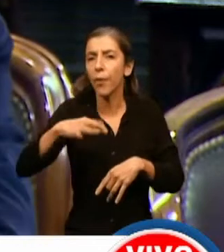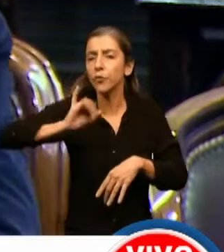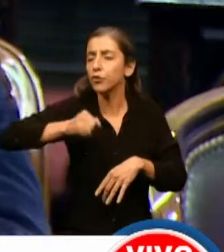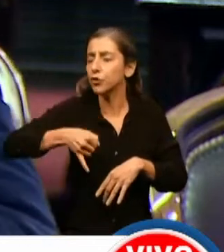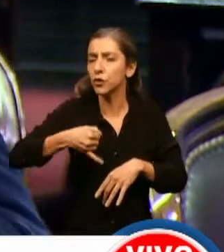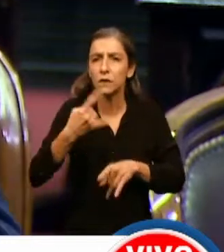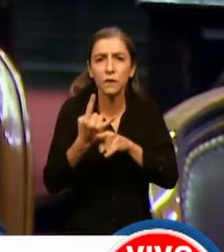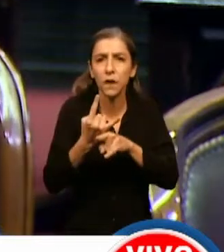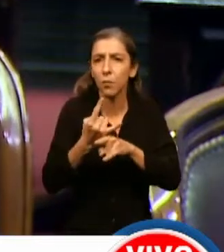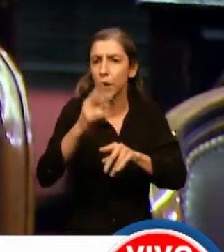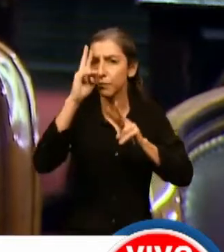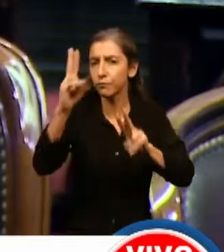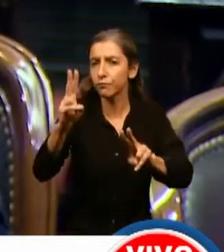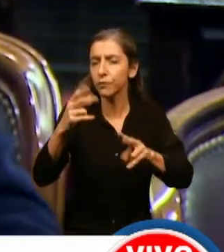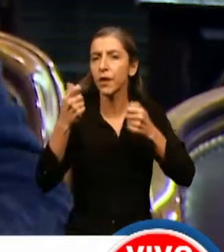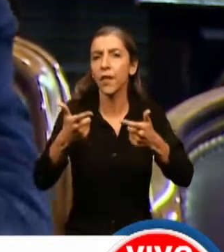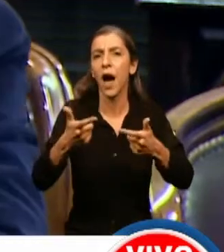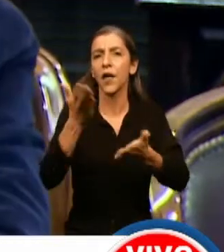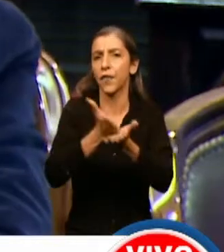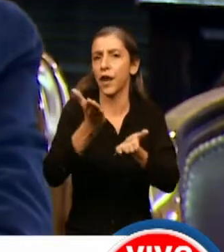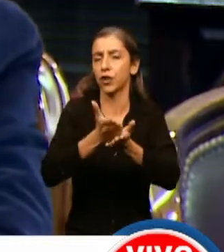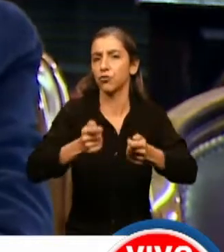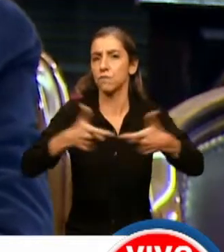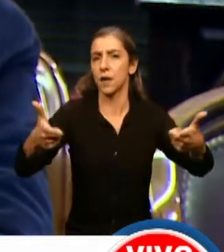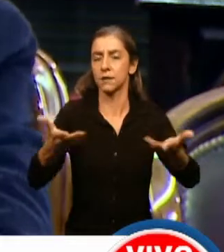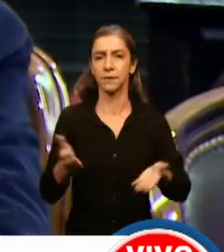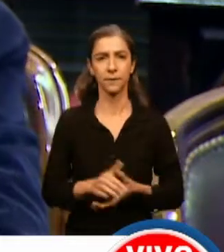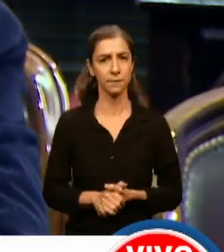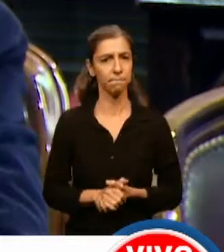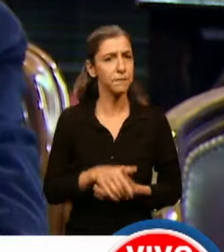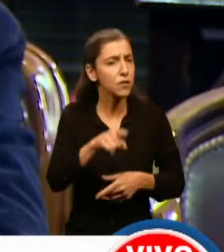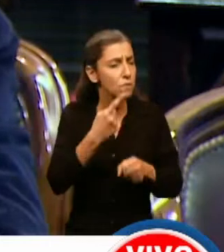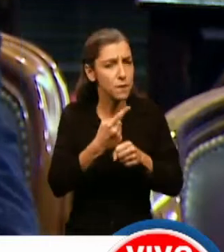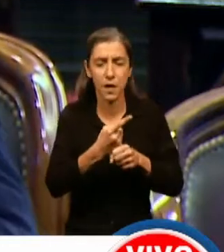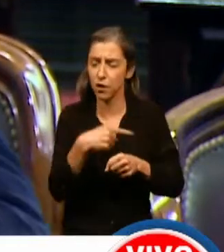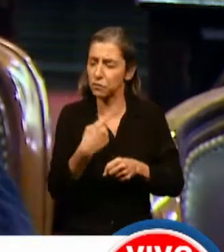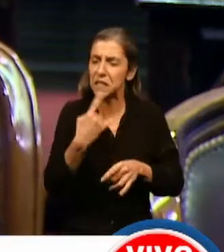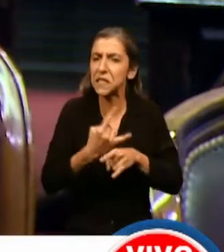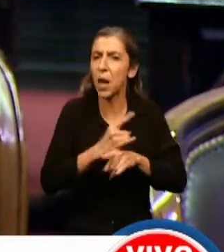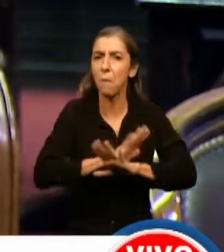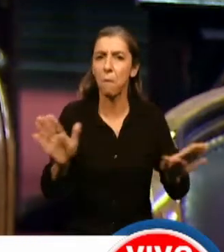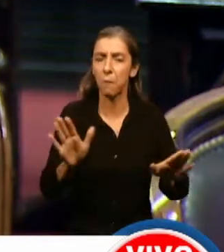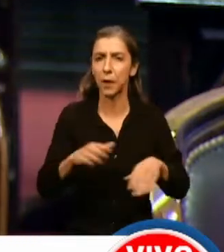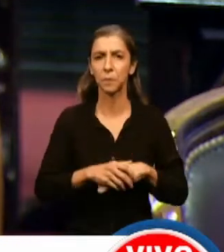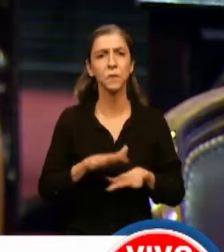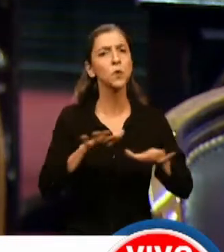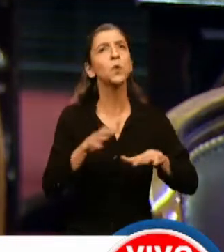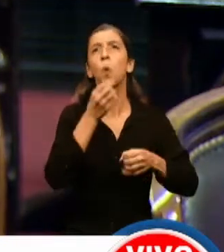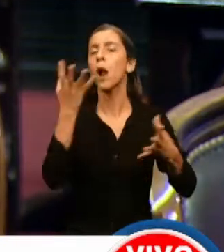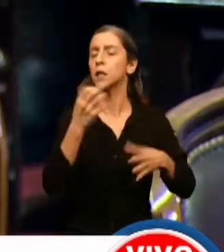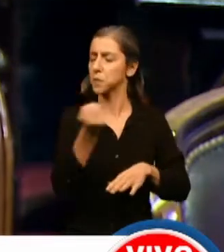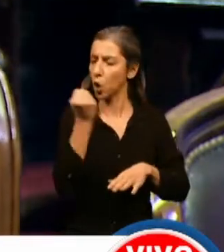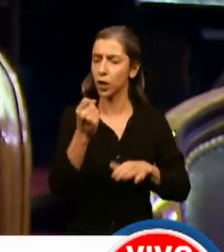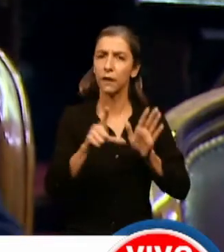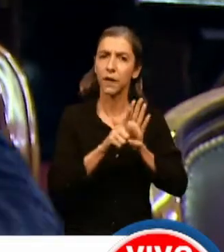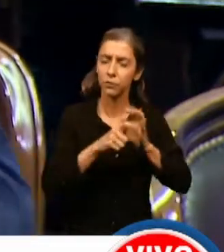de derechos. Y en cuanto a lo segundo, decir, presidente, que los derechos no pueden